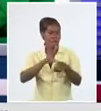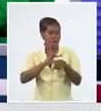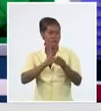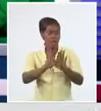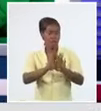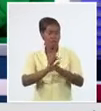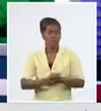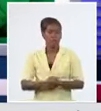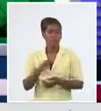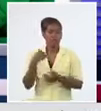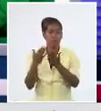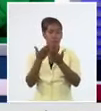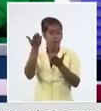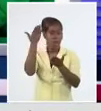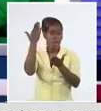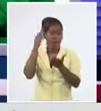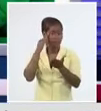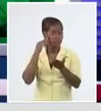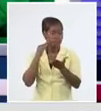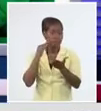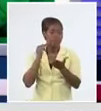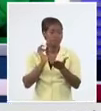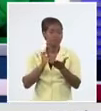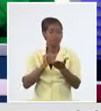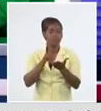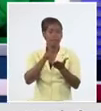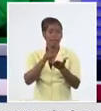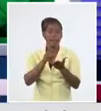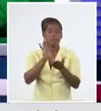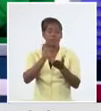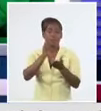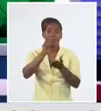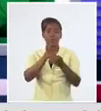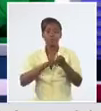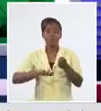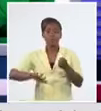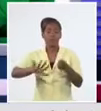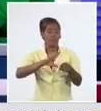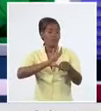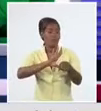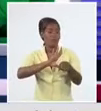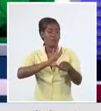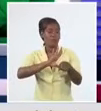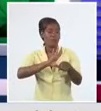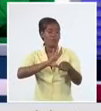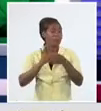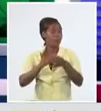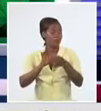esa pandemia que costó muchísimas vidas, las segundas oleadas fueron catastróficas.